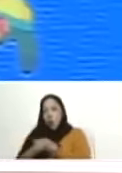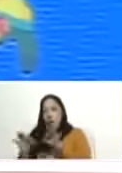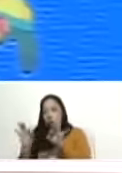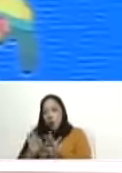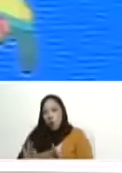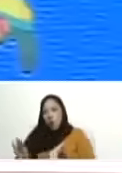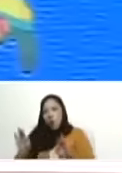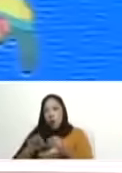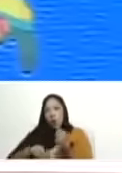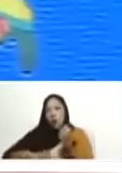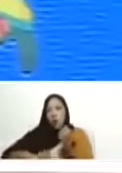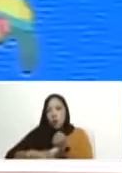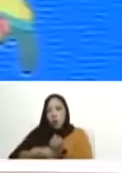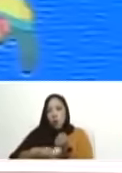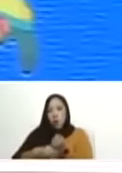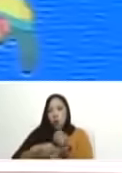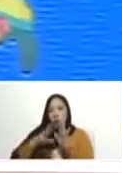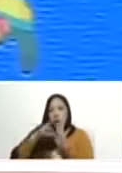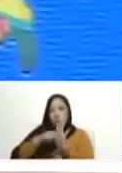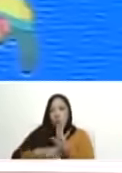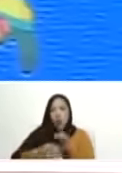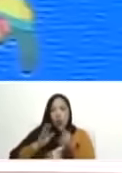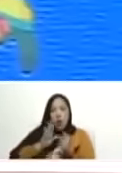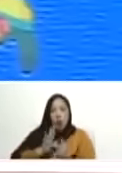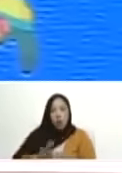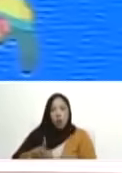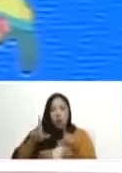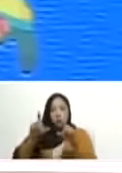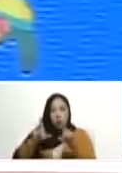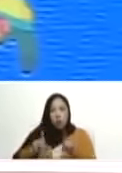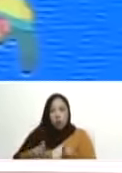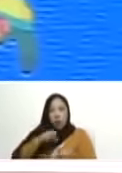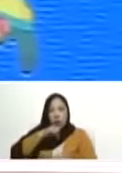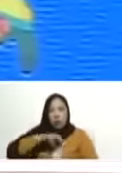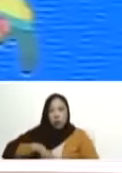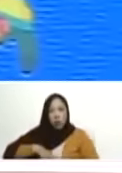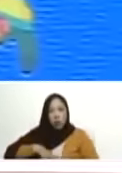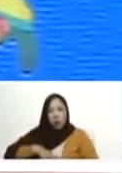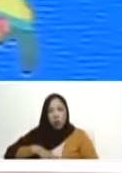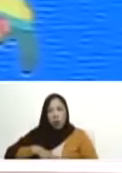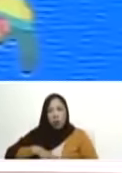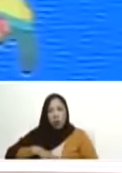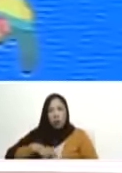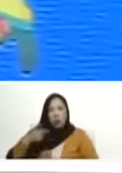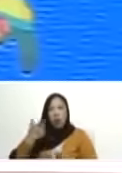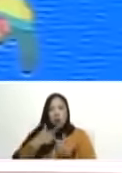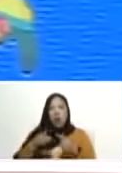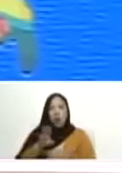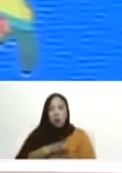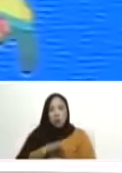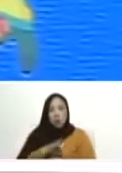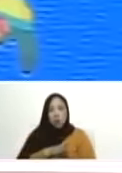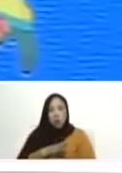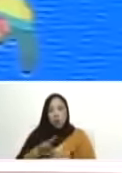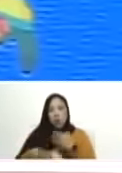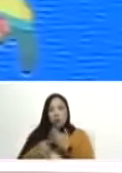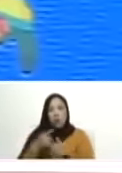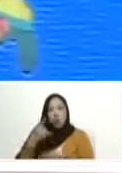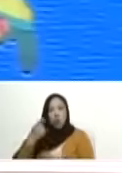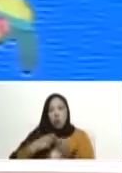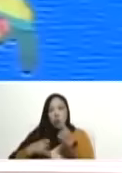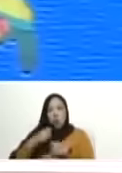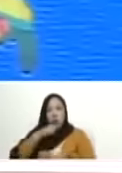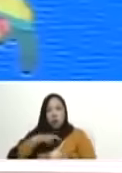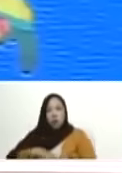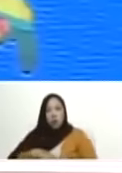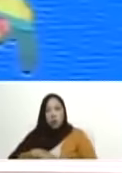Solamente cuenta con un fraude demostradamente en la historia y en la legalidad, un fraude de proporciones